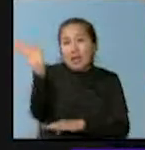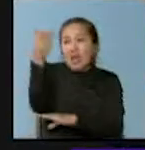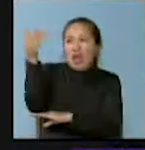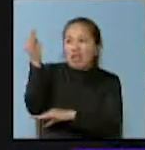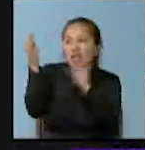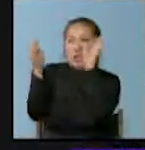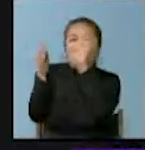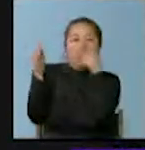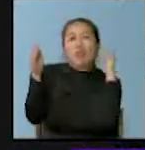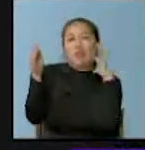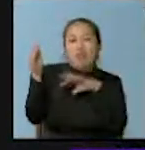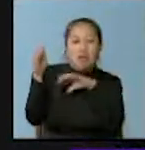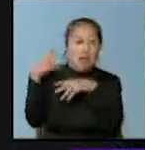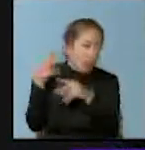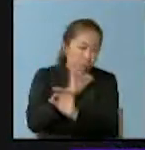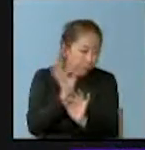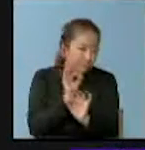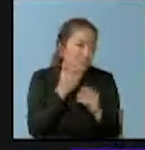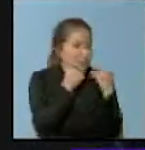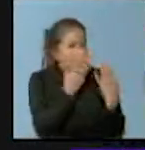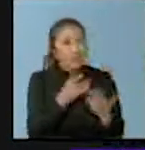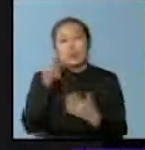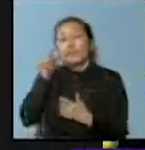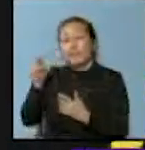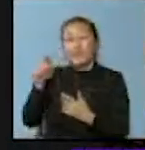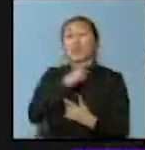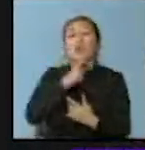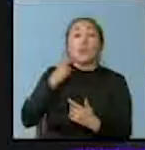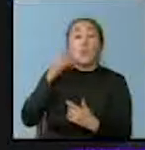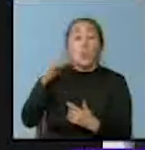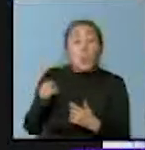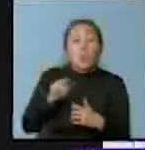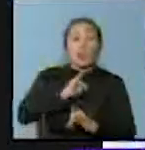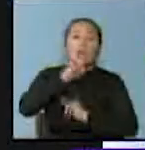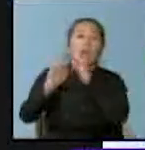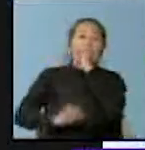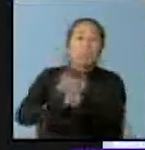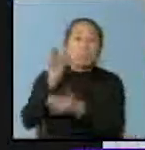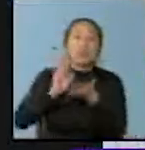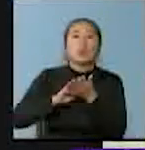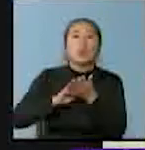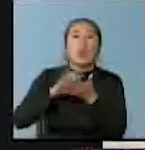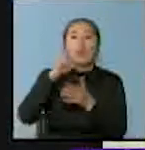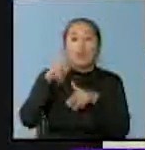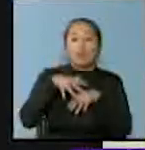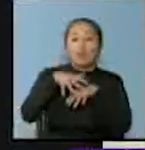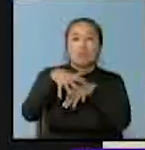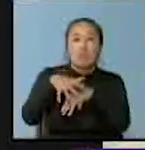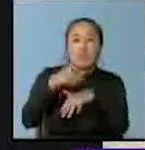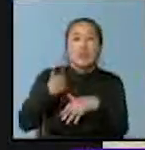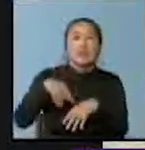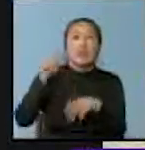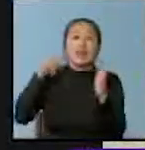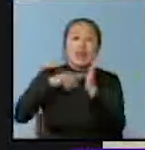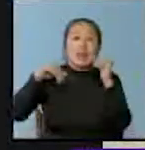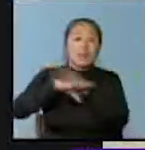sangre inocente. Muchas gracias, padre. Gracias. La palabra del padre Germán Macaño, hablando de lo que va a ser este acompañamiento, esta marcha que se va a concretar en la